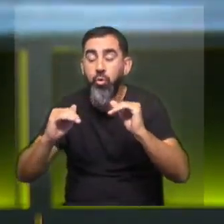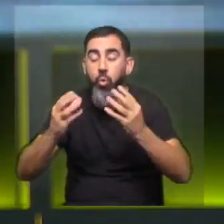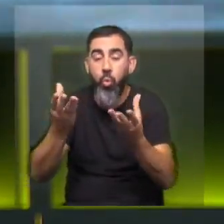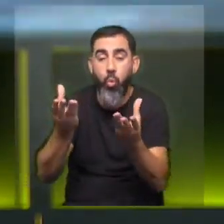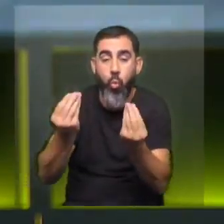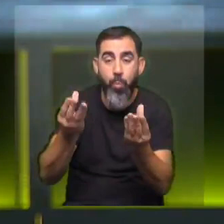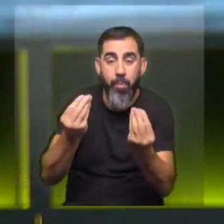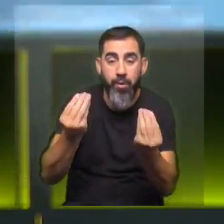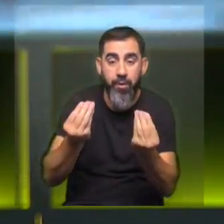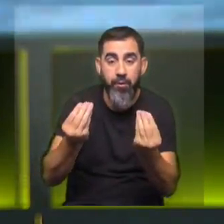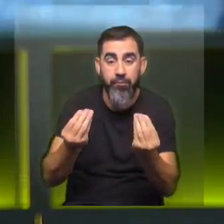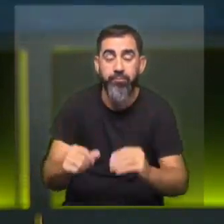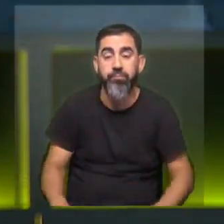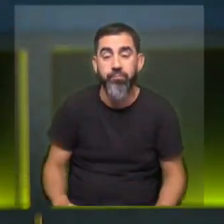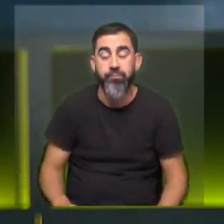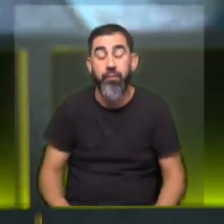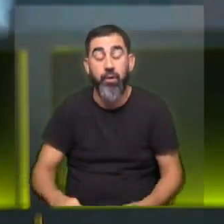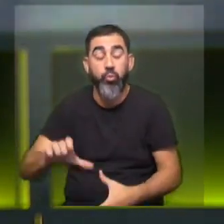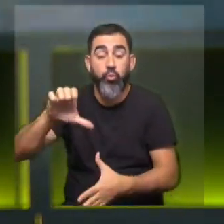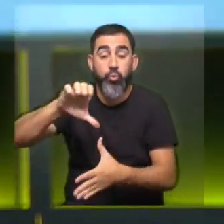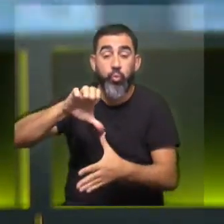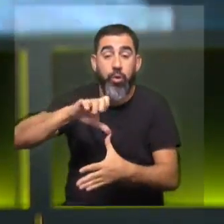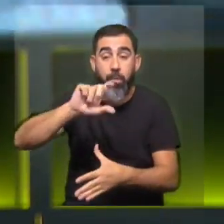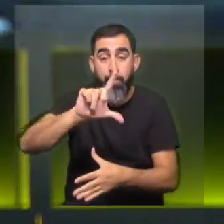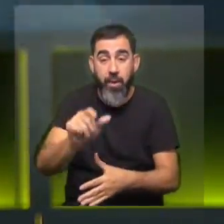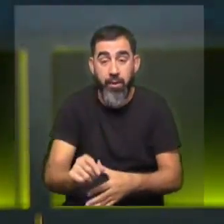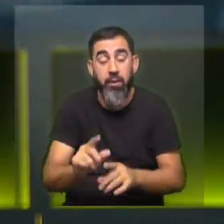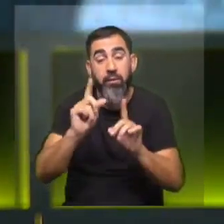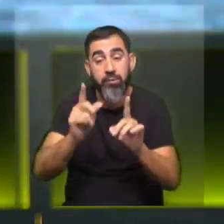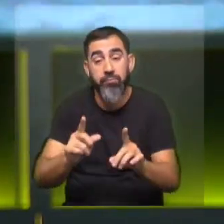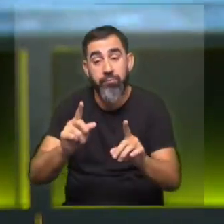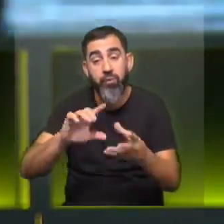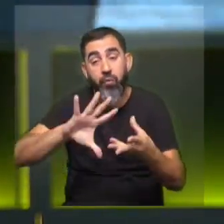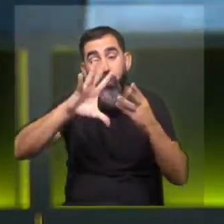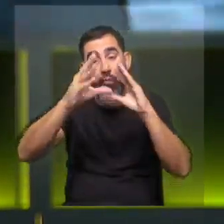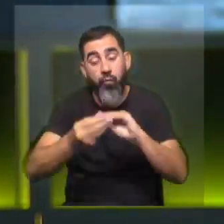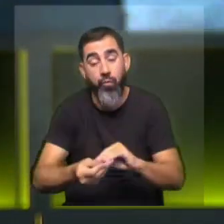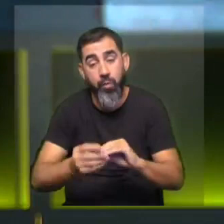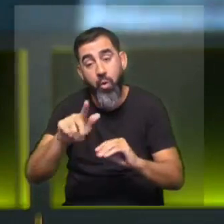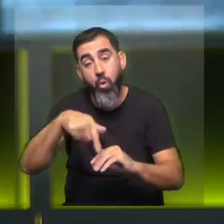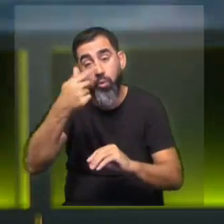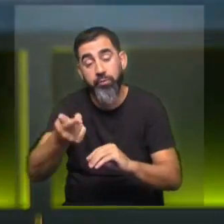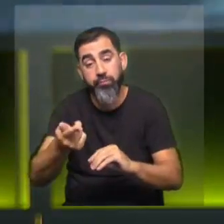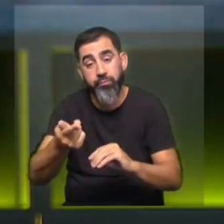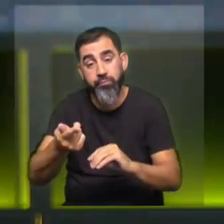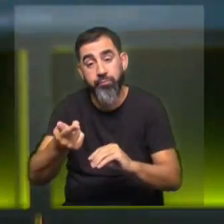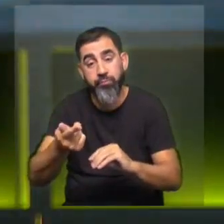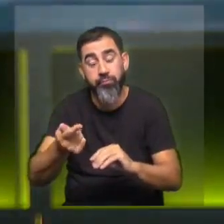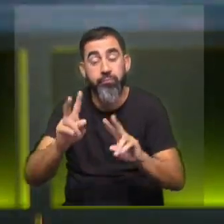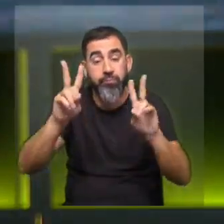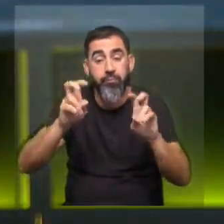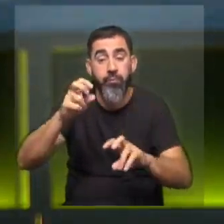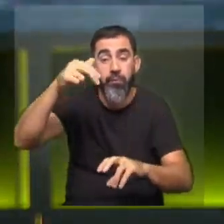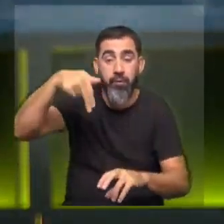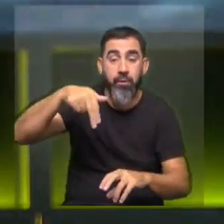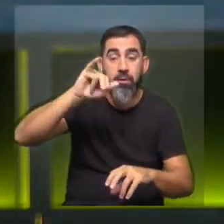humedad que nos llega hacia esta región de Sudamérica. También tenemos otro modo de teleconexión que interactúa con el fenómeno del Niño